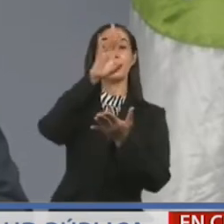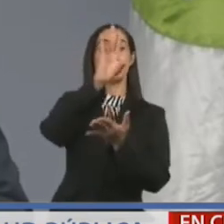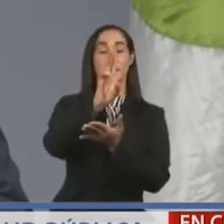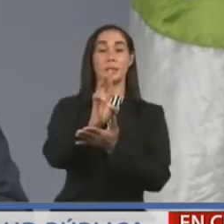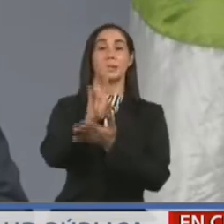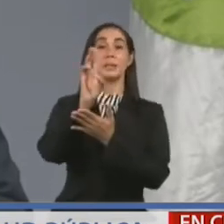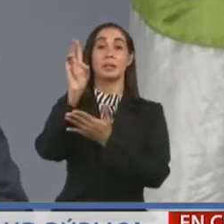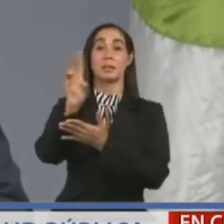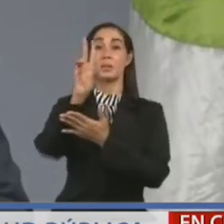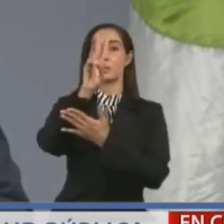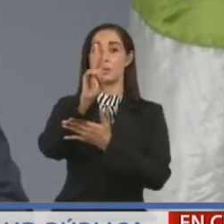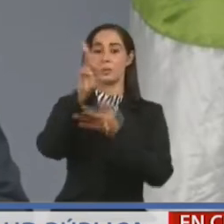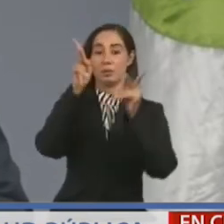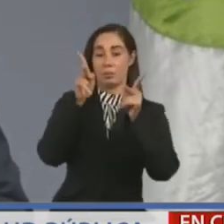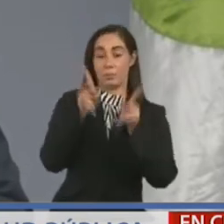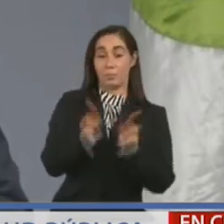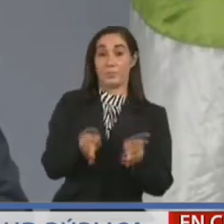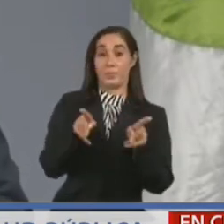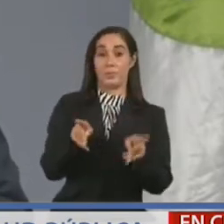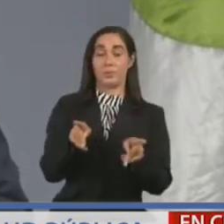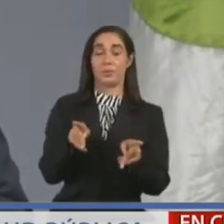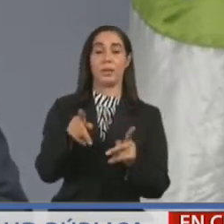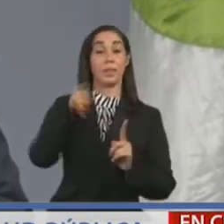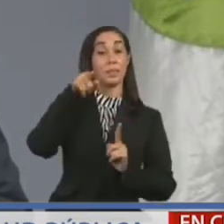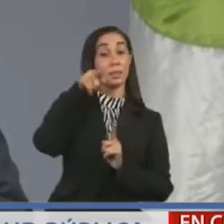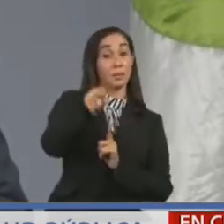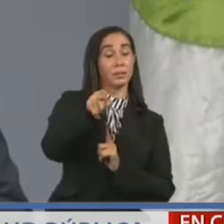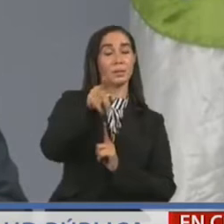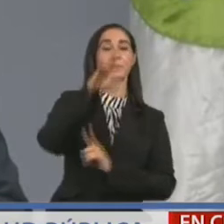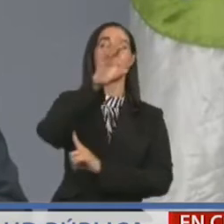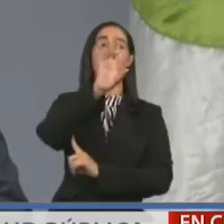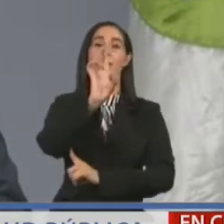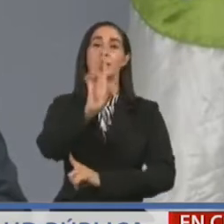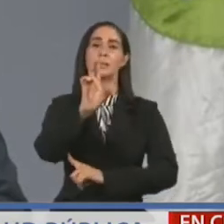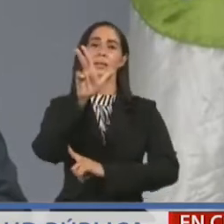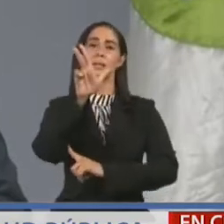2.544.792 personas, de las cuales